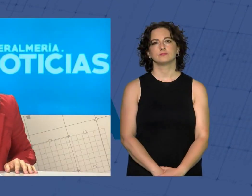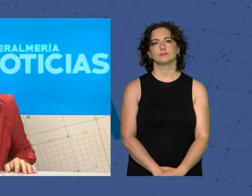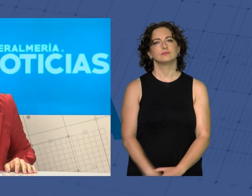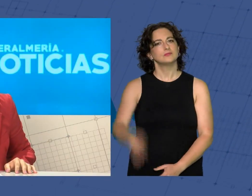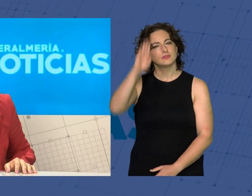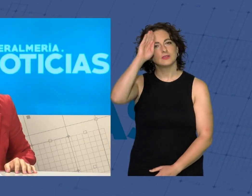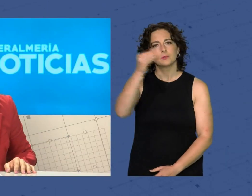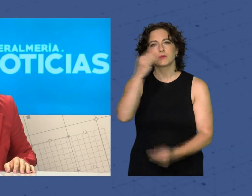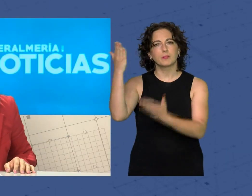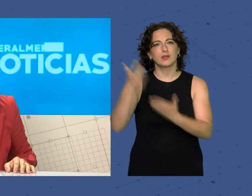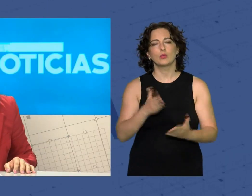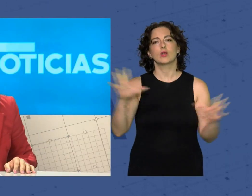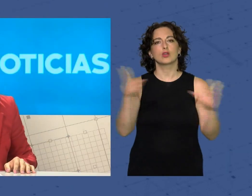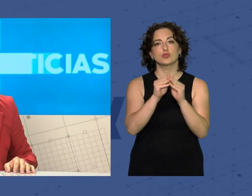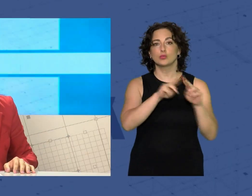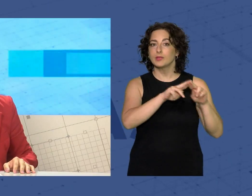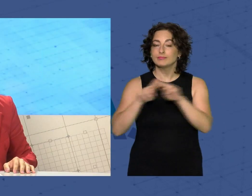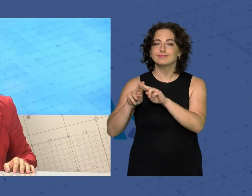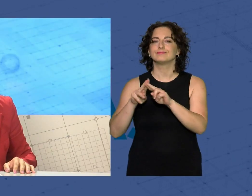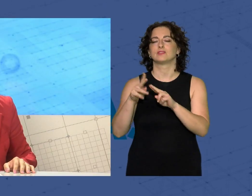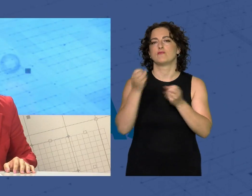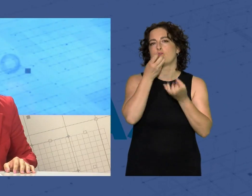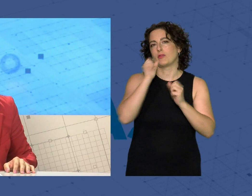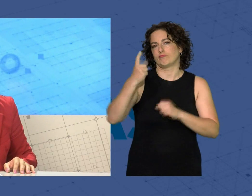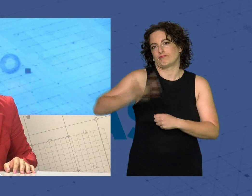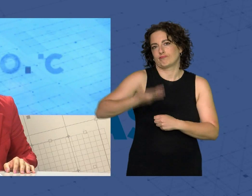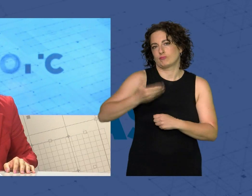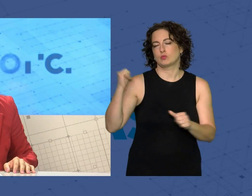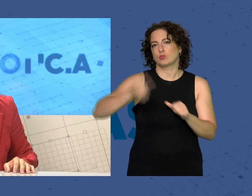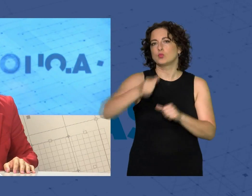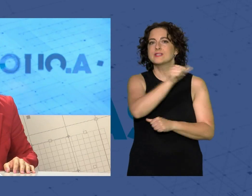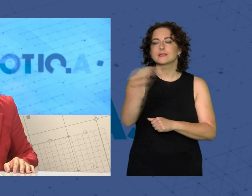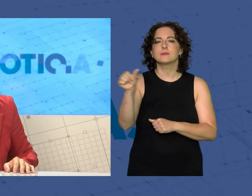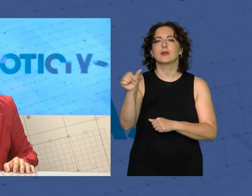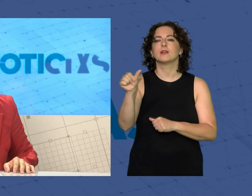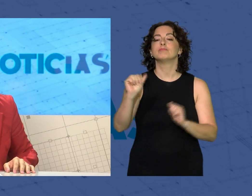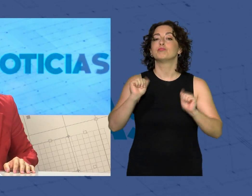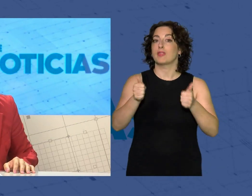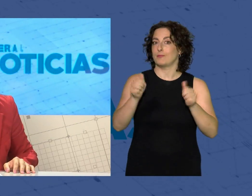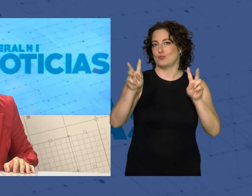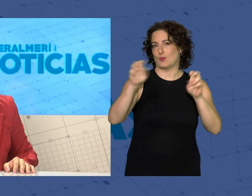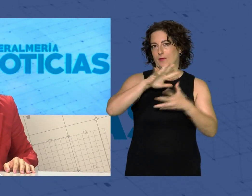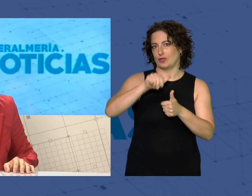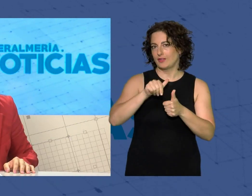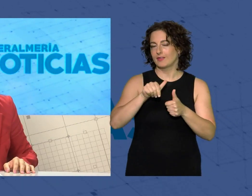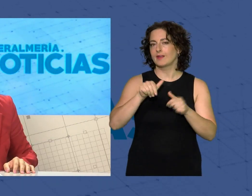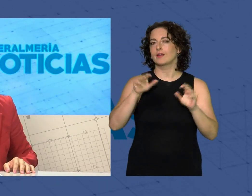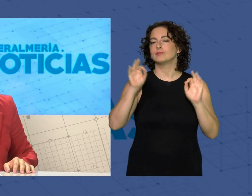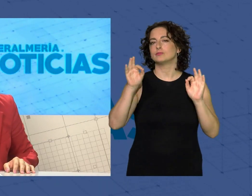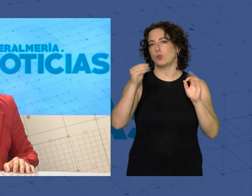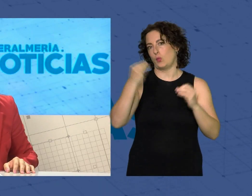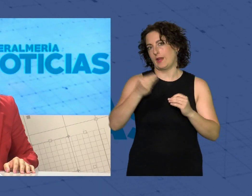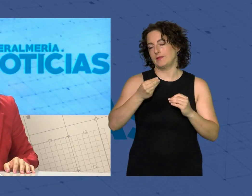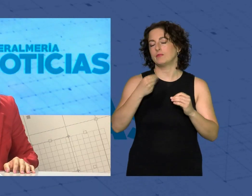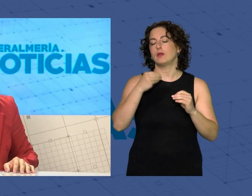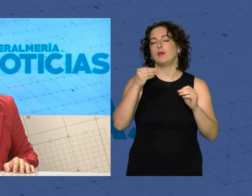Saludos, bienvenidos al resumen de la información más destacada de una semana que arrancaba con buenas noticias para los vecinos de Nueva Andalucía.